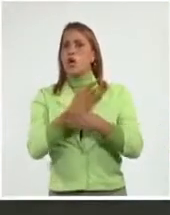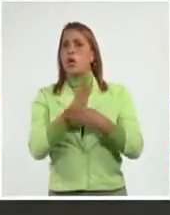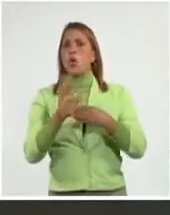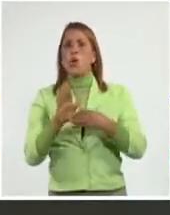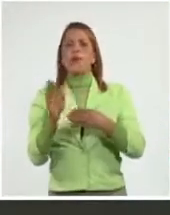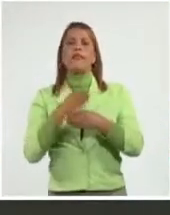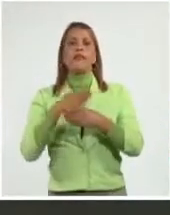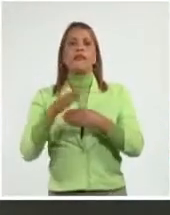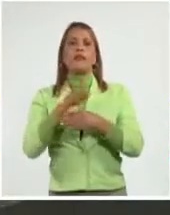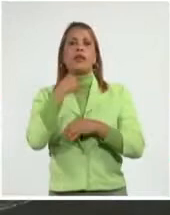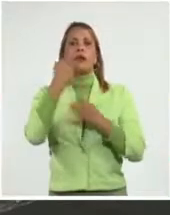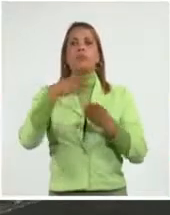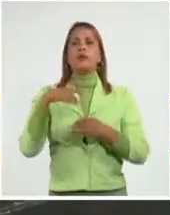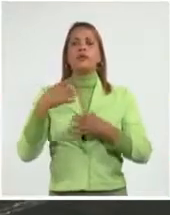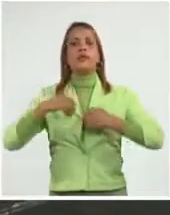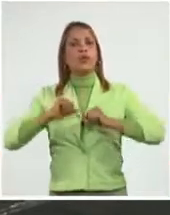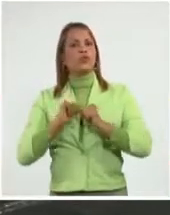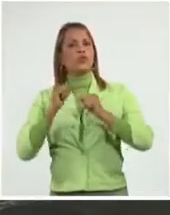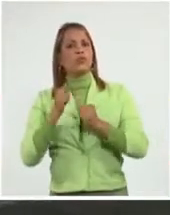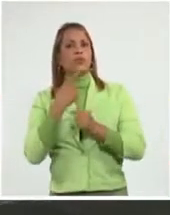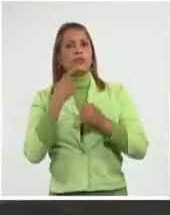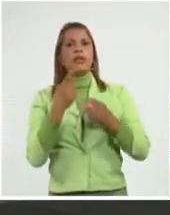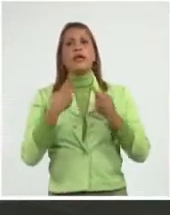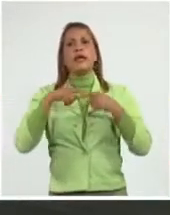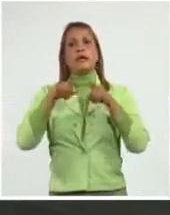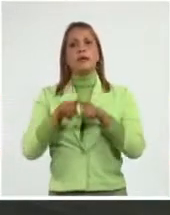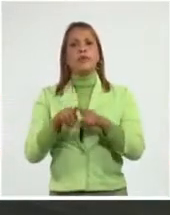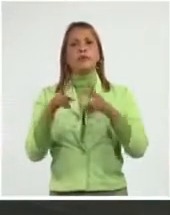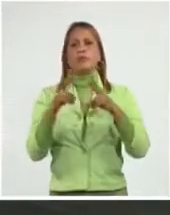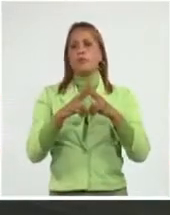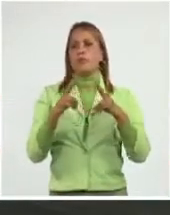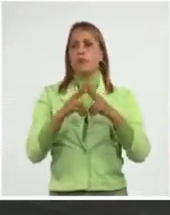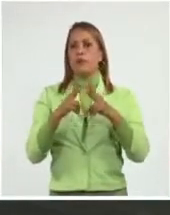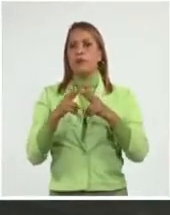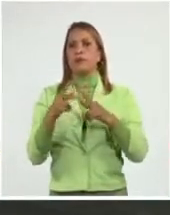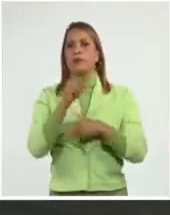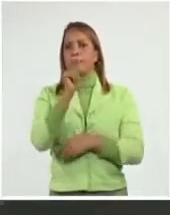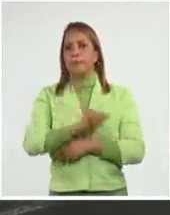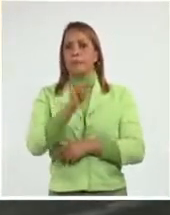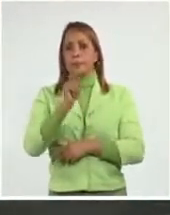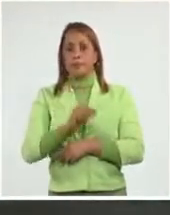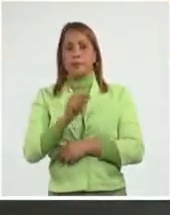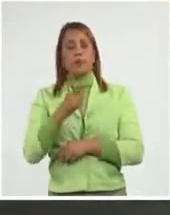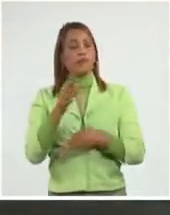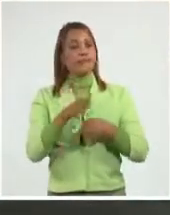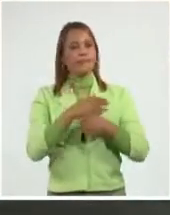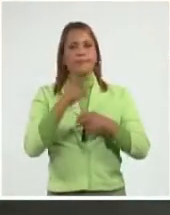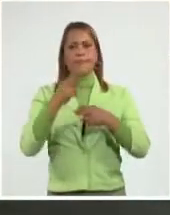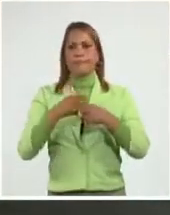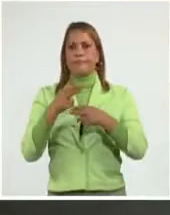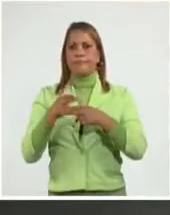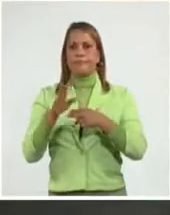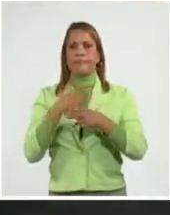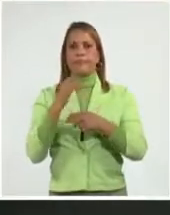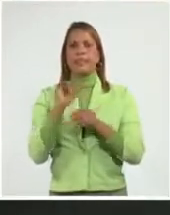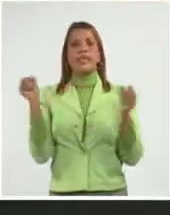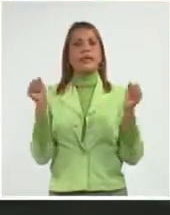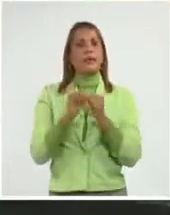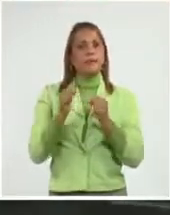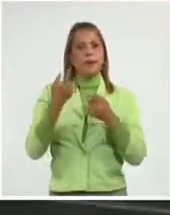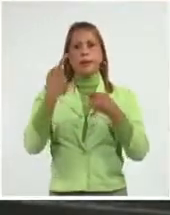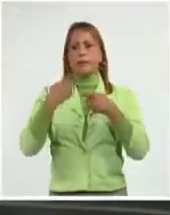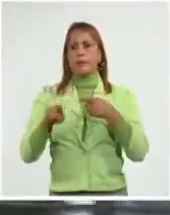La muerte de un cisne, El dúo de Otelo y Desdémona de Prólogo para una tragedia, Invierno,